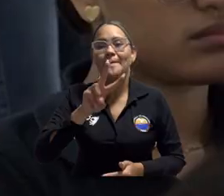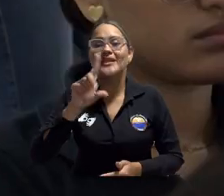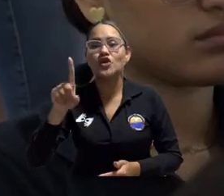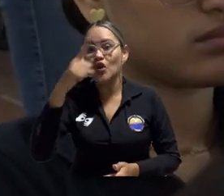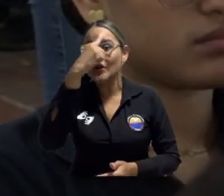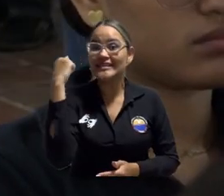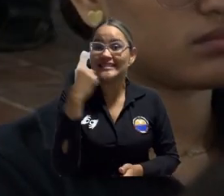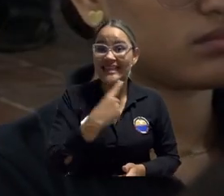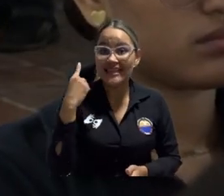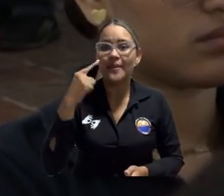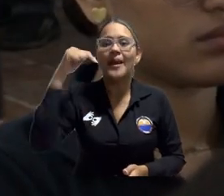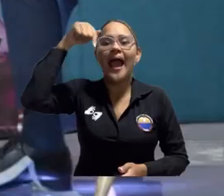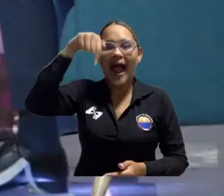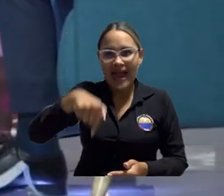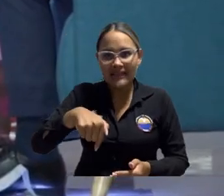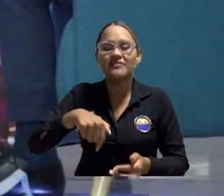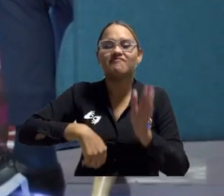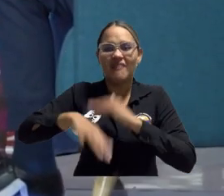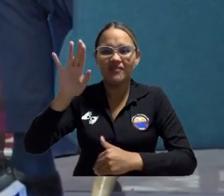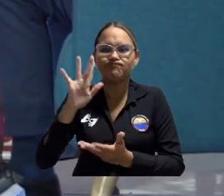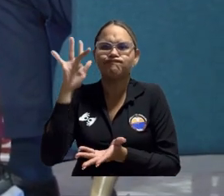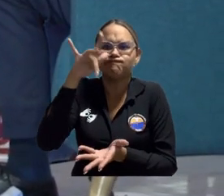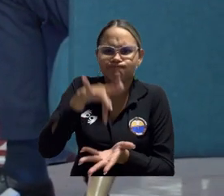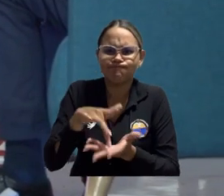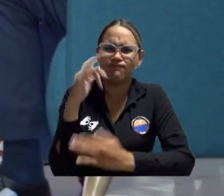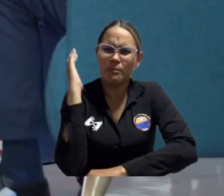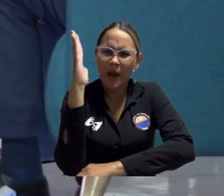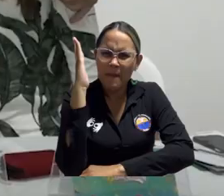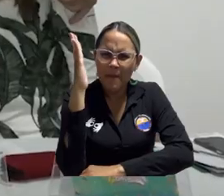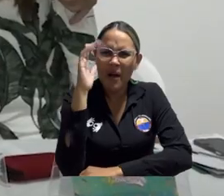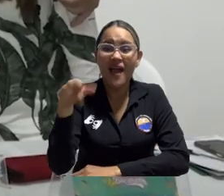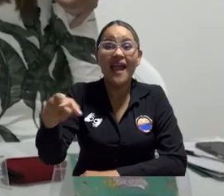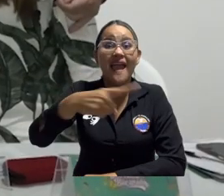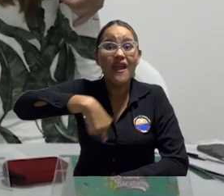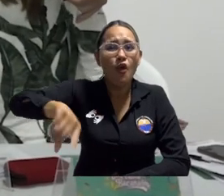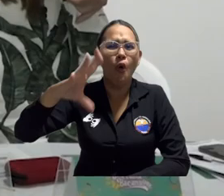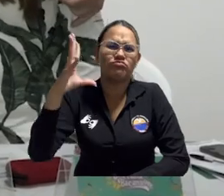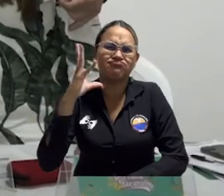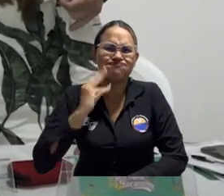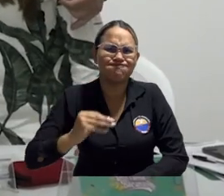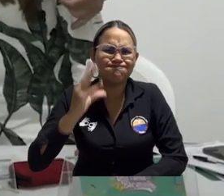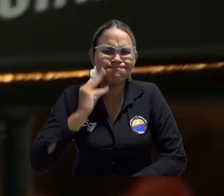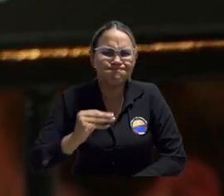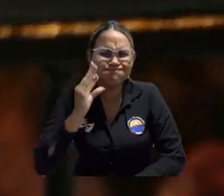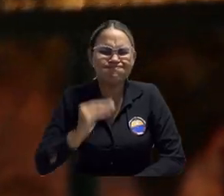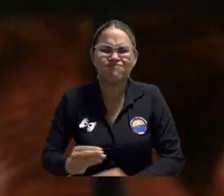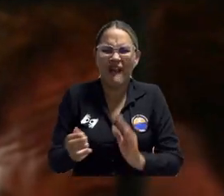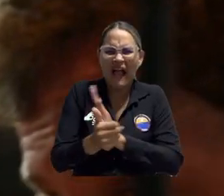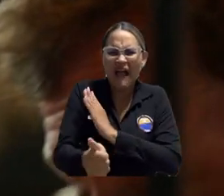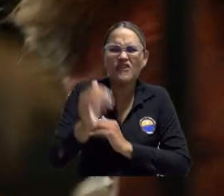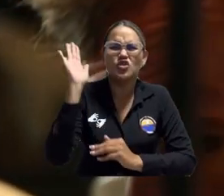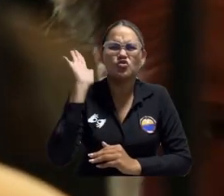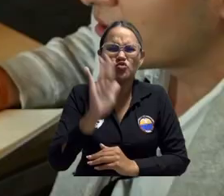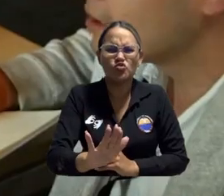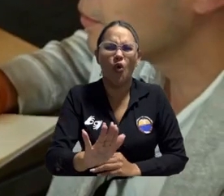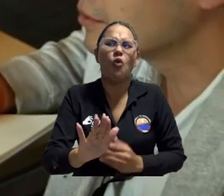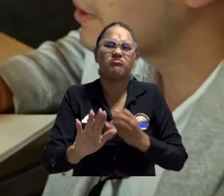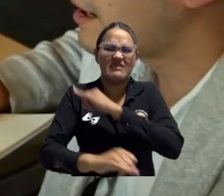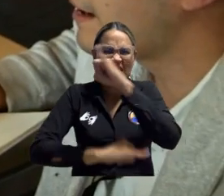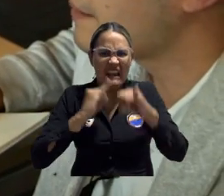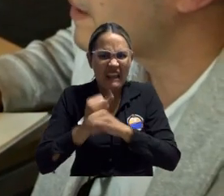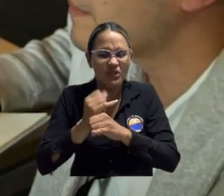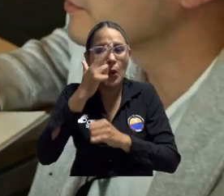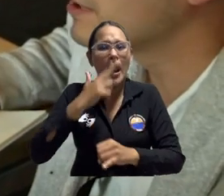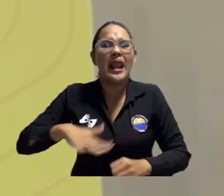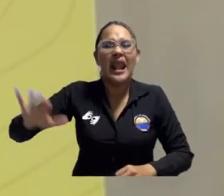de septiembre seremos epicentro de conferencias con expertos nacionales e internacionales, así como de más de 40 talleres